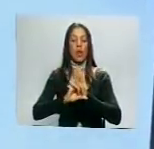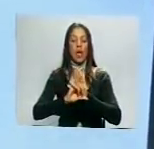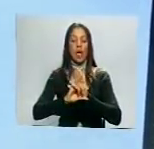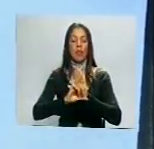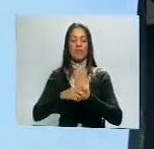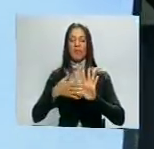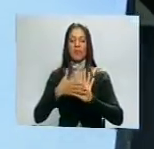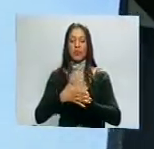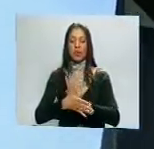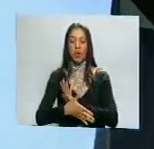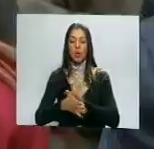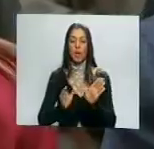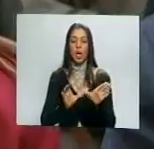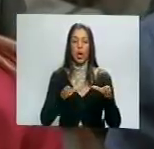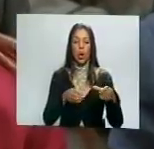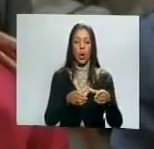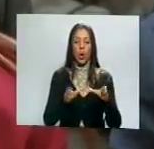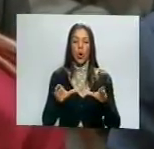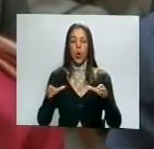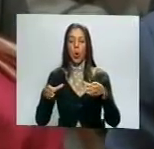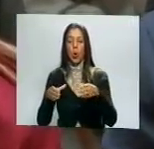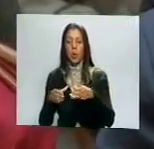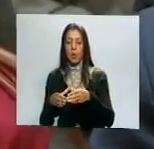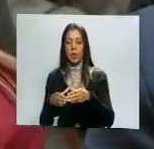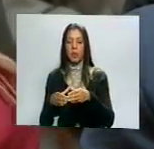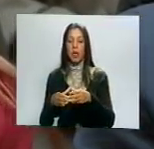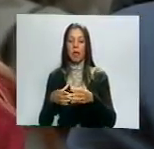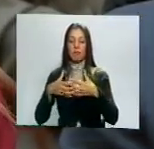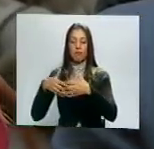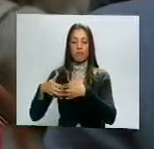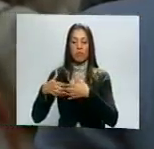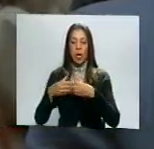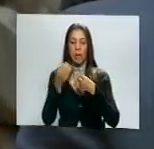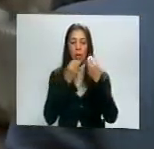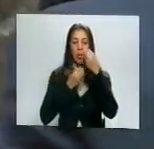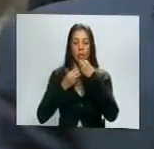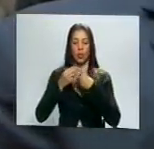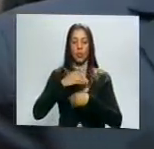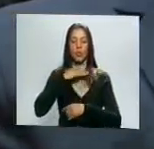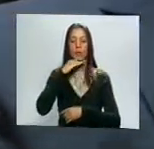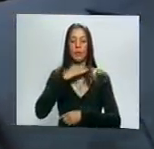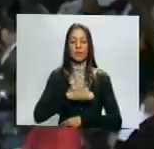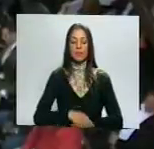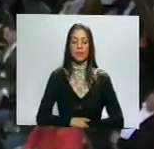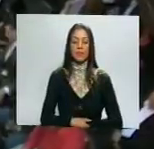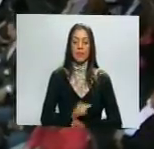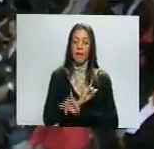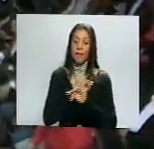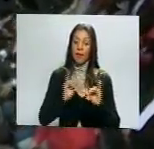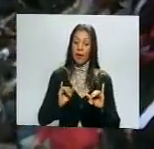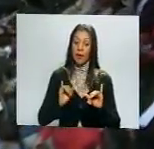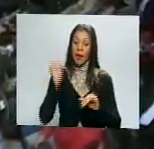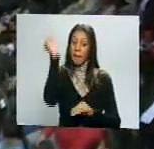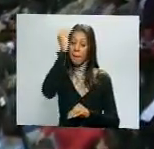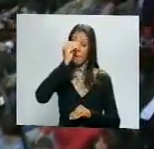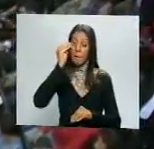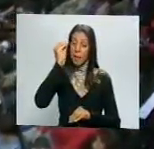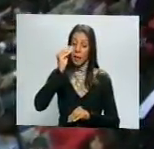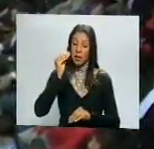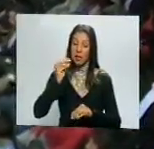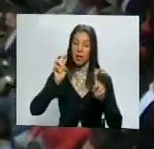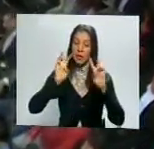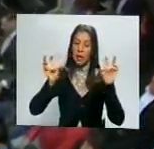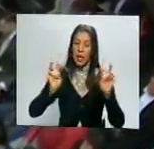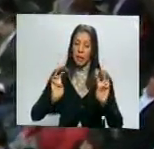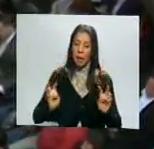constitucional del Comité Local de Abastecimiento y Producción. Es todo, ciudadana presidenta. En consideración el orden del